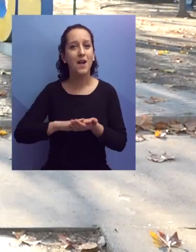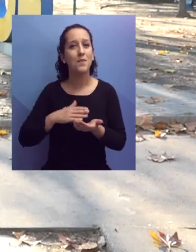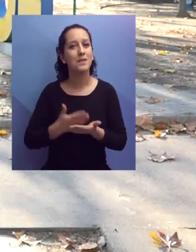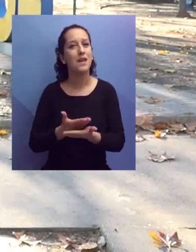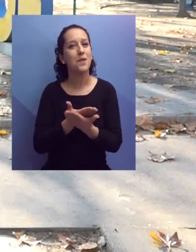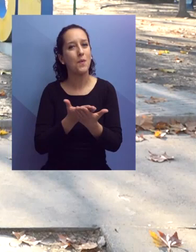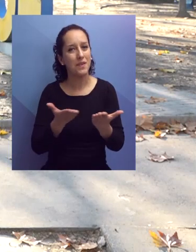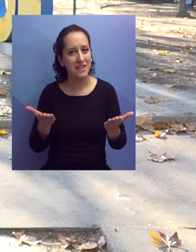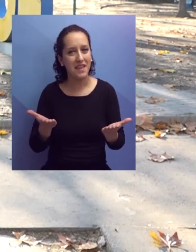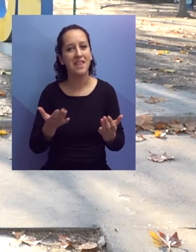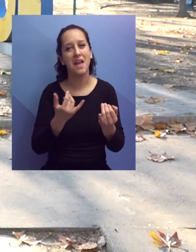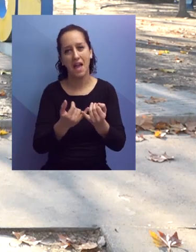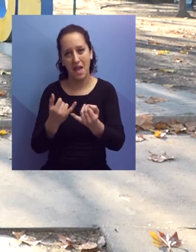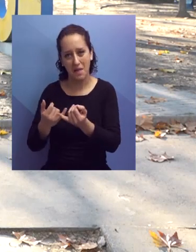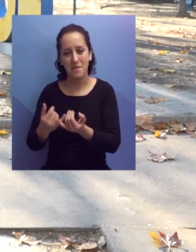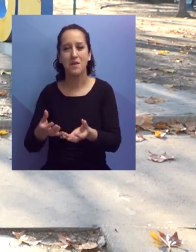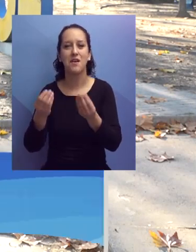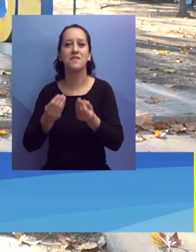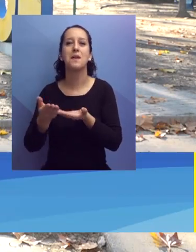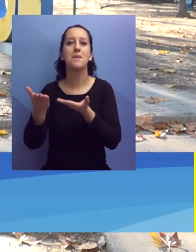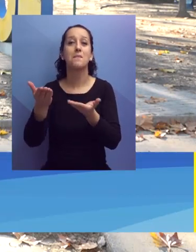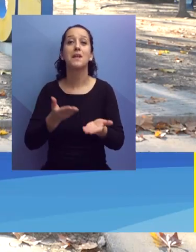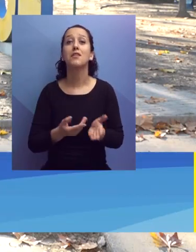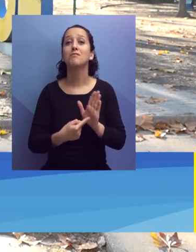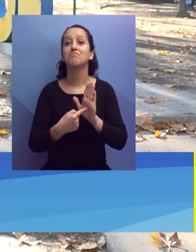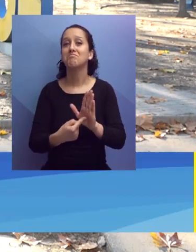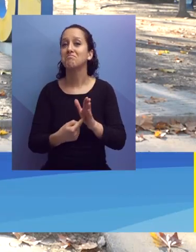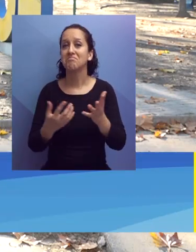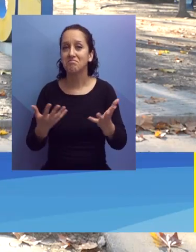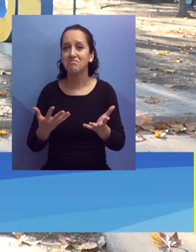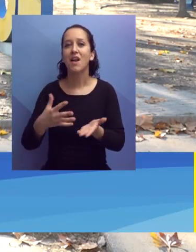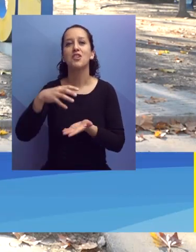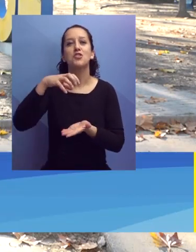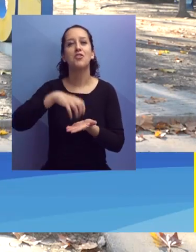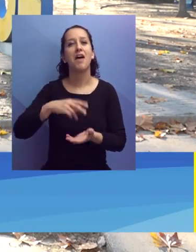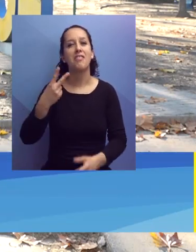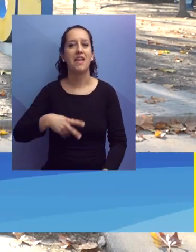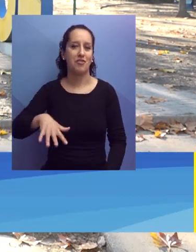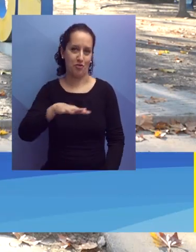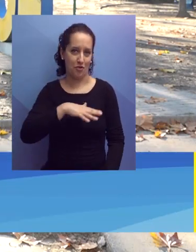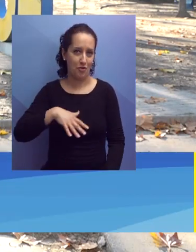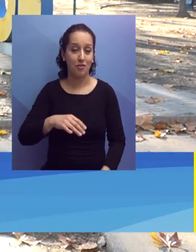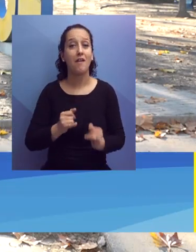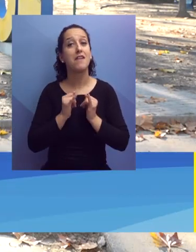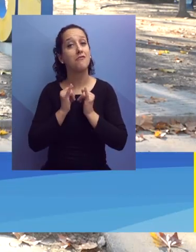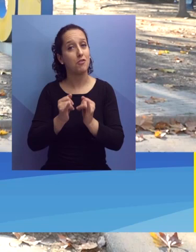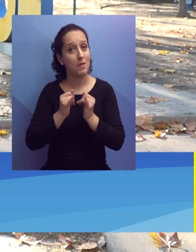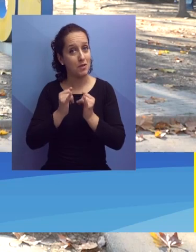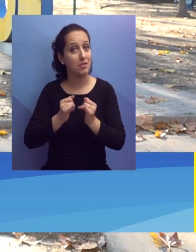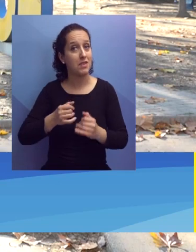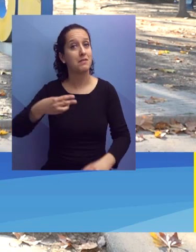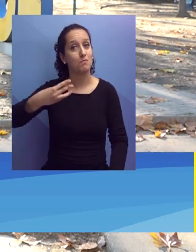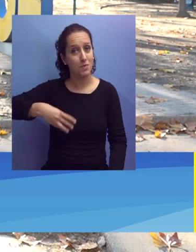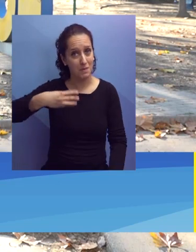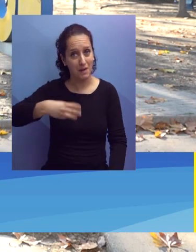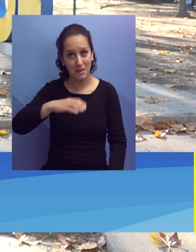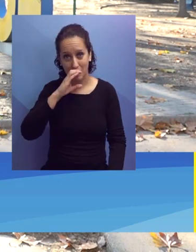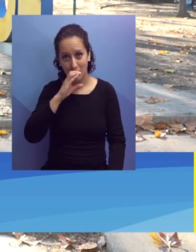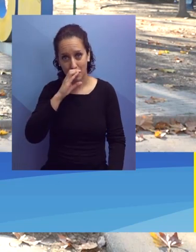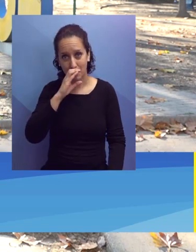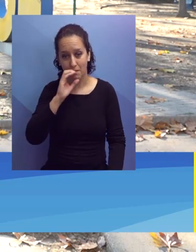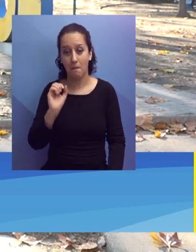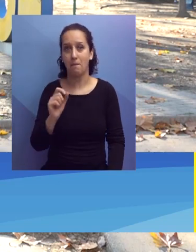Hola, ¿cómo están amigas y amigos? Bienvenidos a un nuevo capítulo de Ciudad de Todas y de Todos, el informativo de la Municipalidad